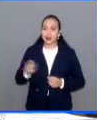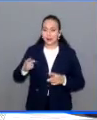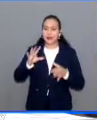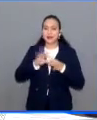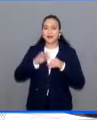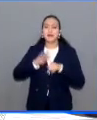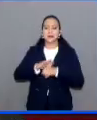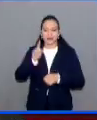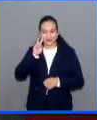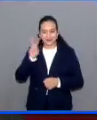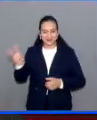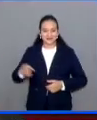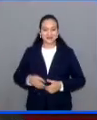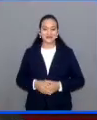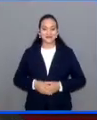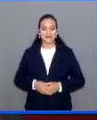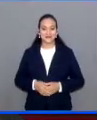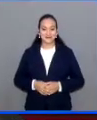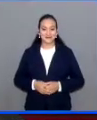detalles.